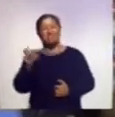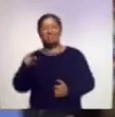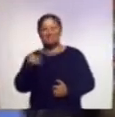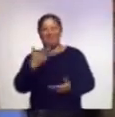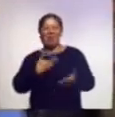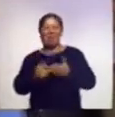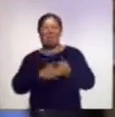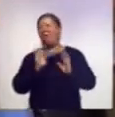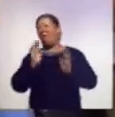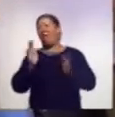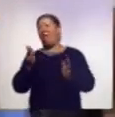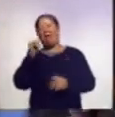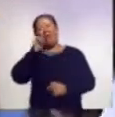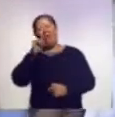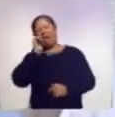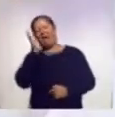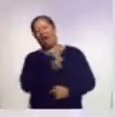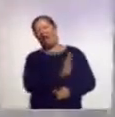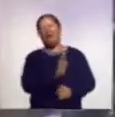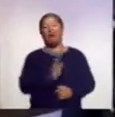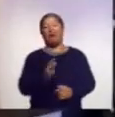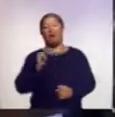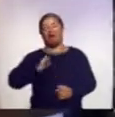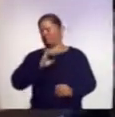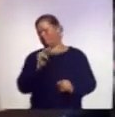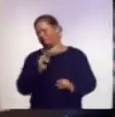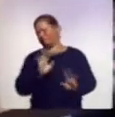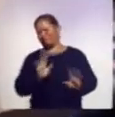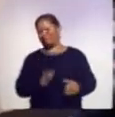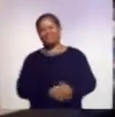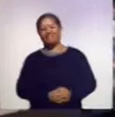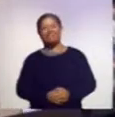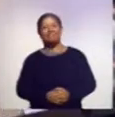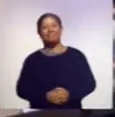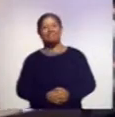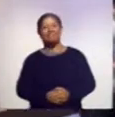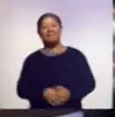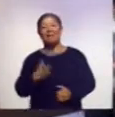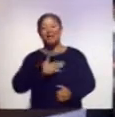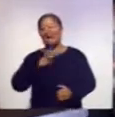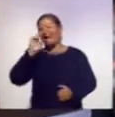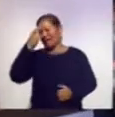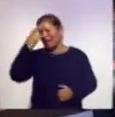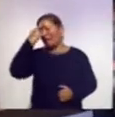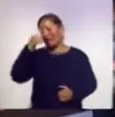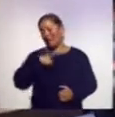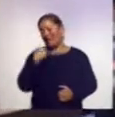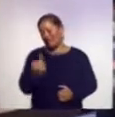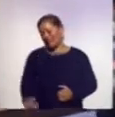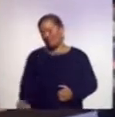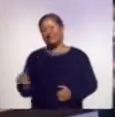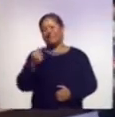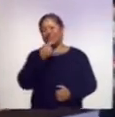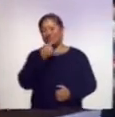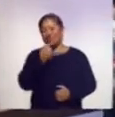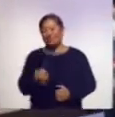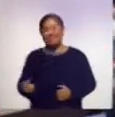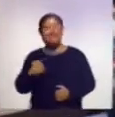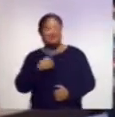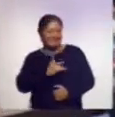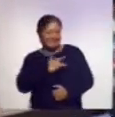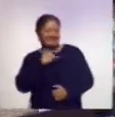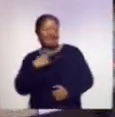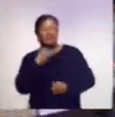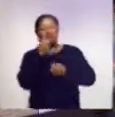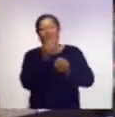moda y seguirán siempre estando. Nos hacen recordar nuestra infancia y salimos con ese sentir de ay, vamos a ponerle a los